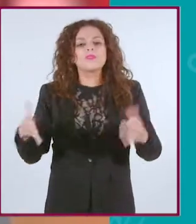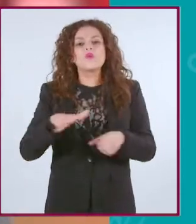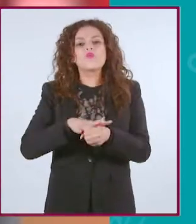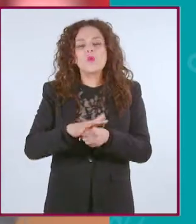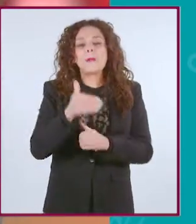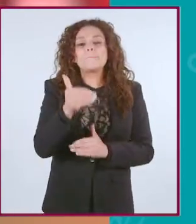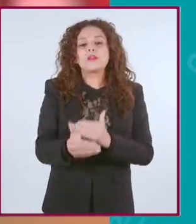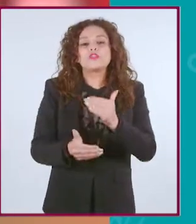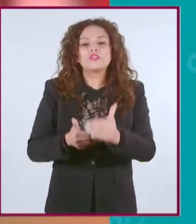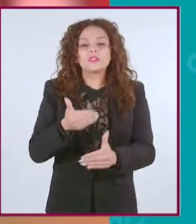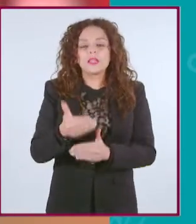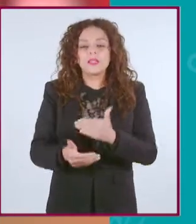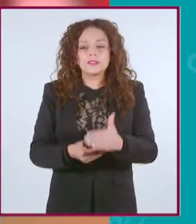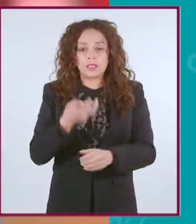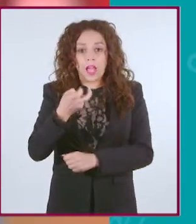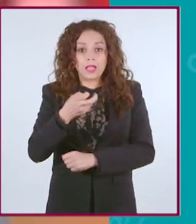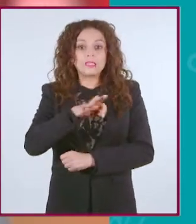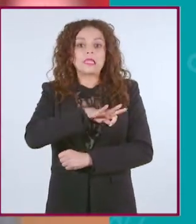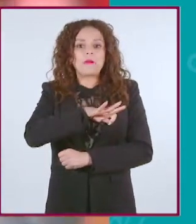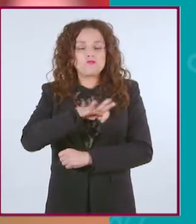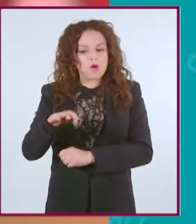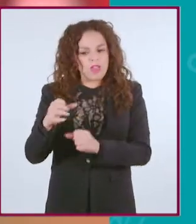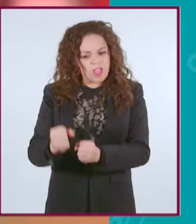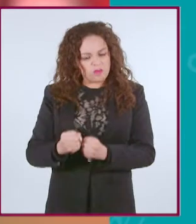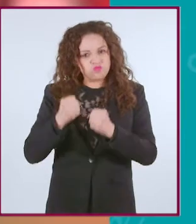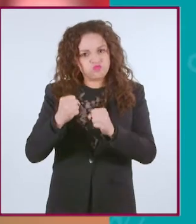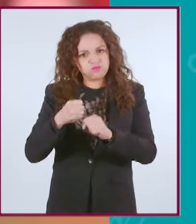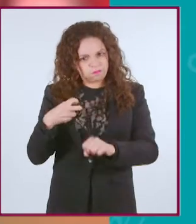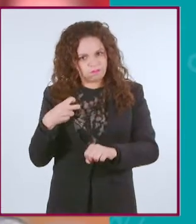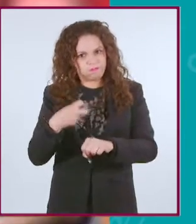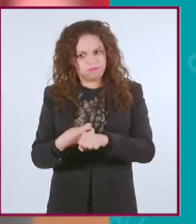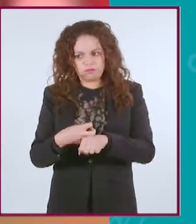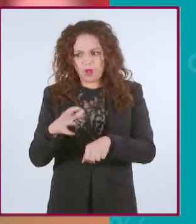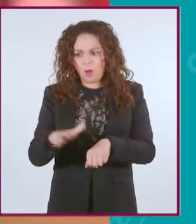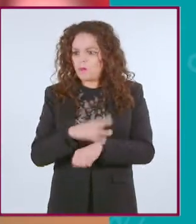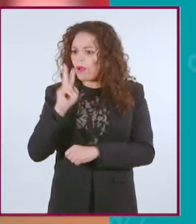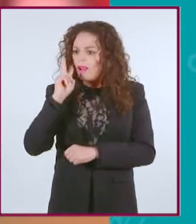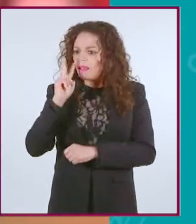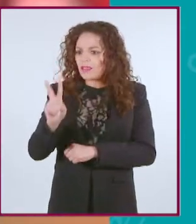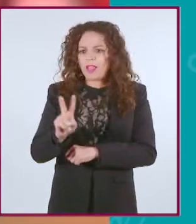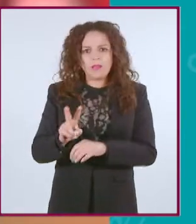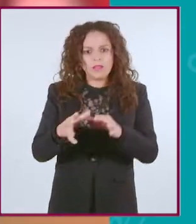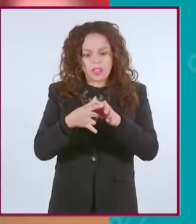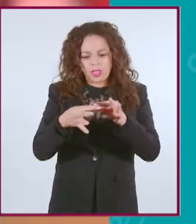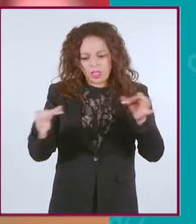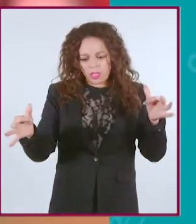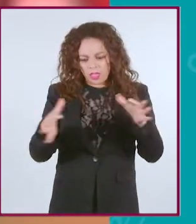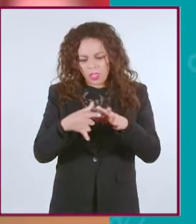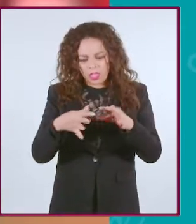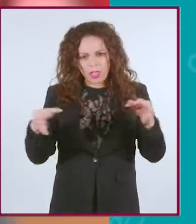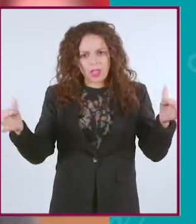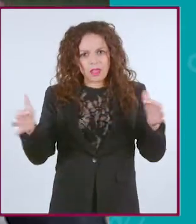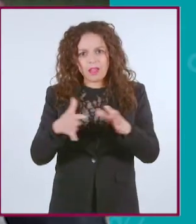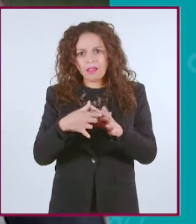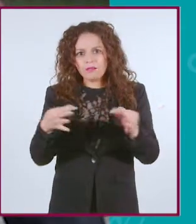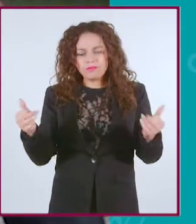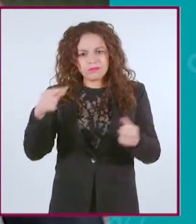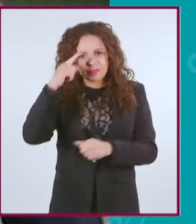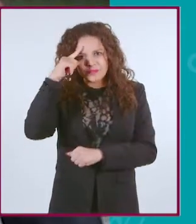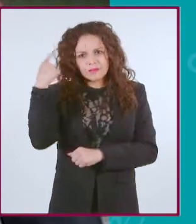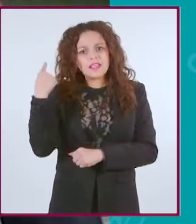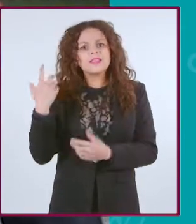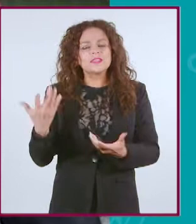proceso que lleva para que pueda llegar a ser tan resistente? Si se ve tan frágil incluso aquí.